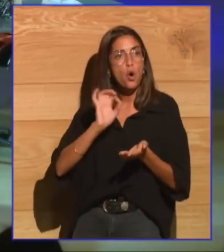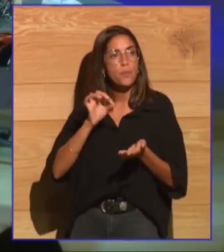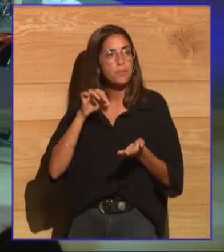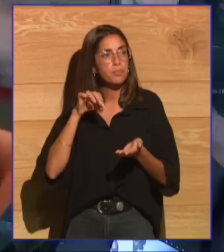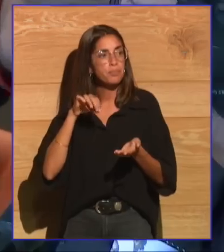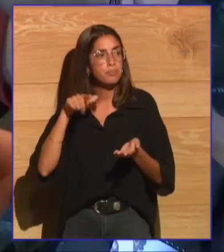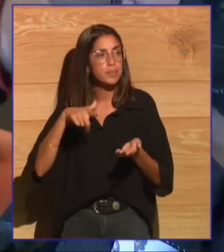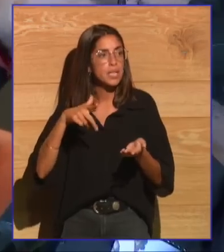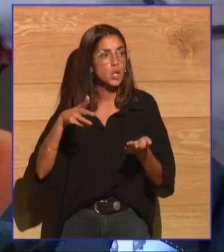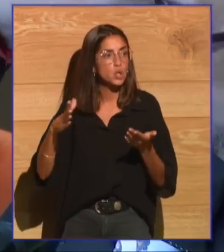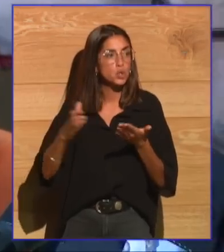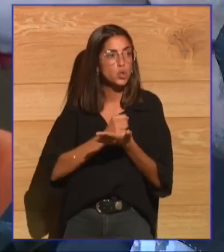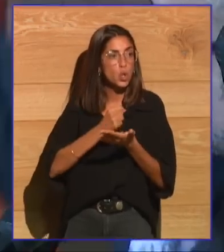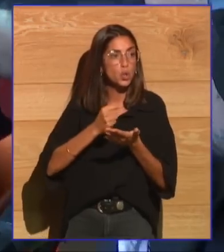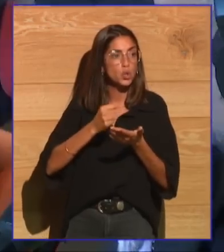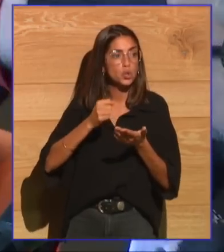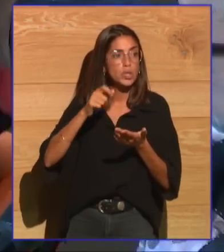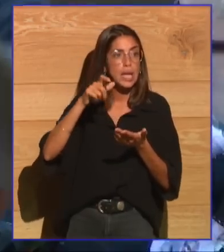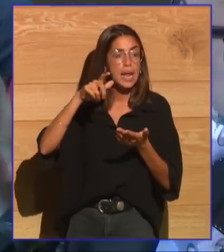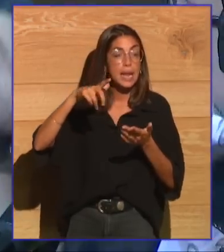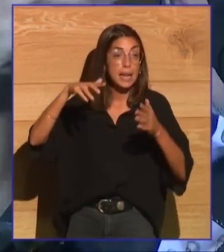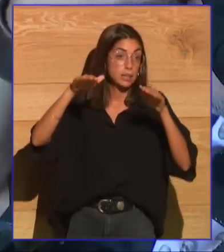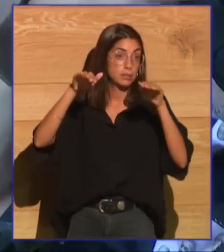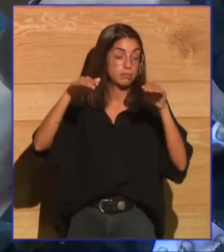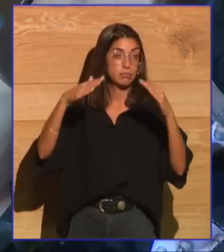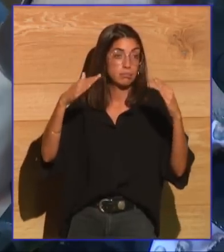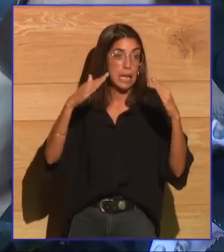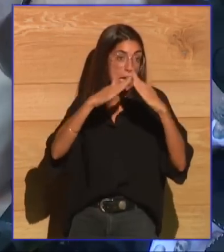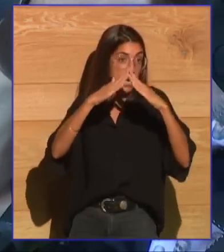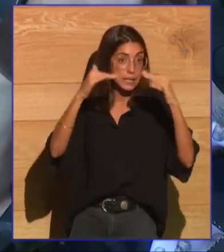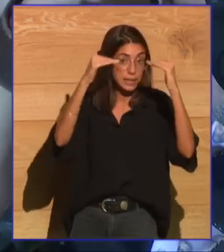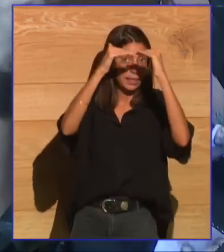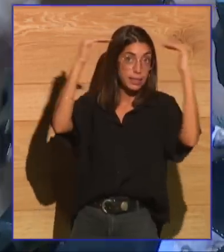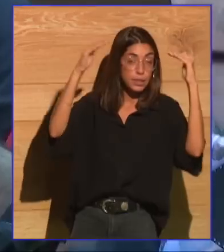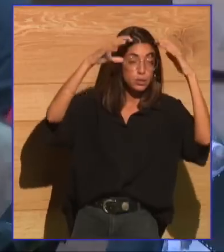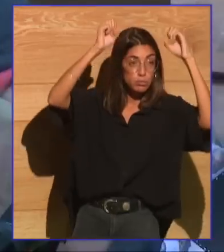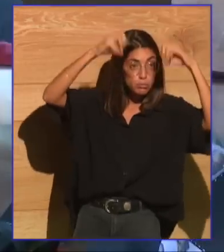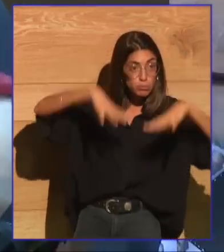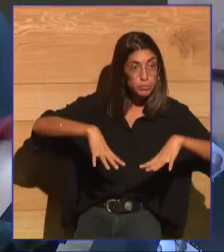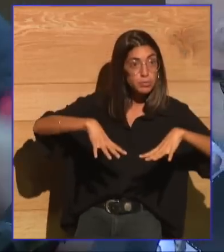seca en todos los se caen logran solventar